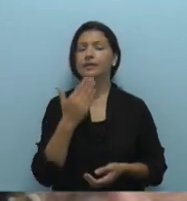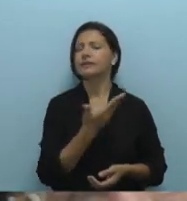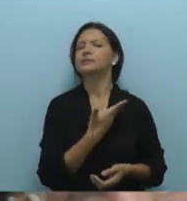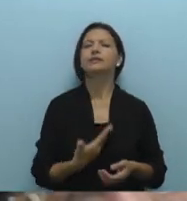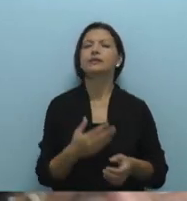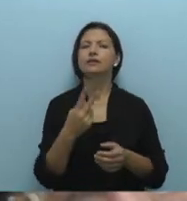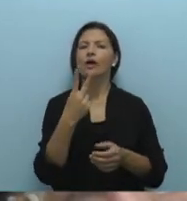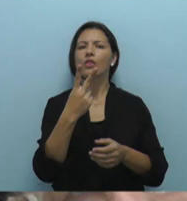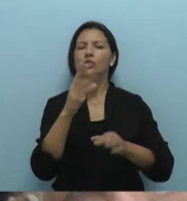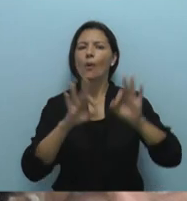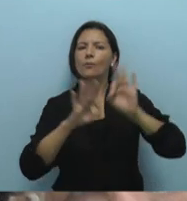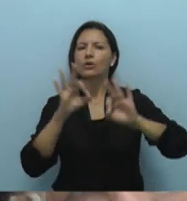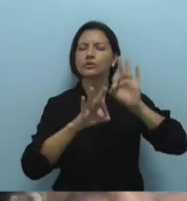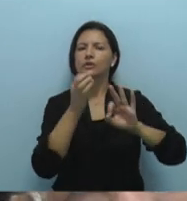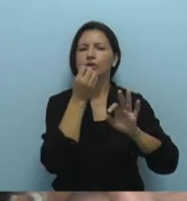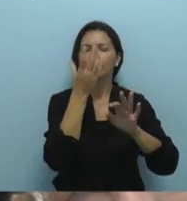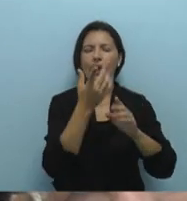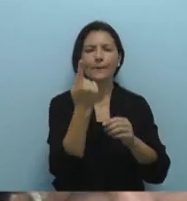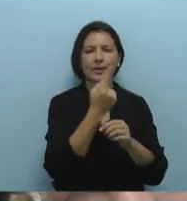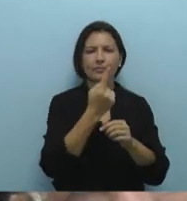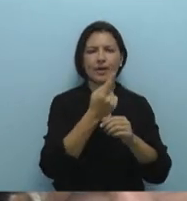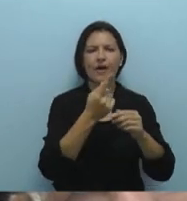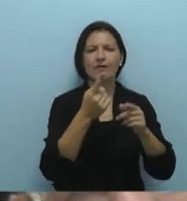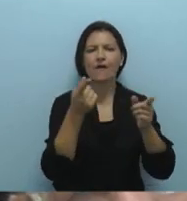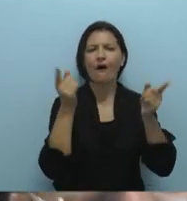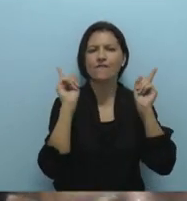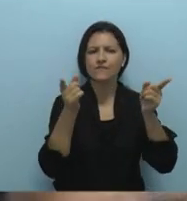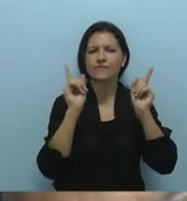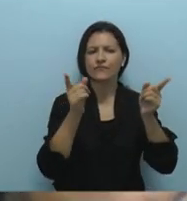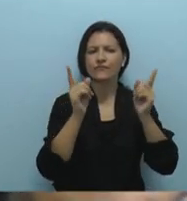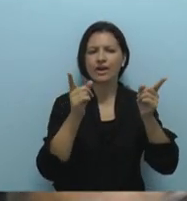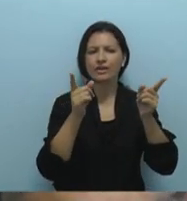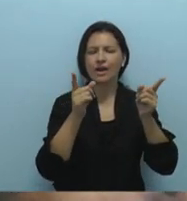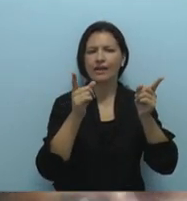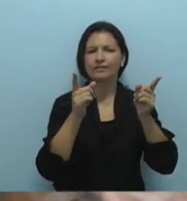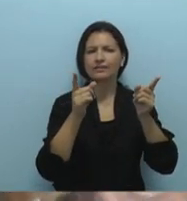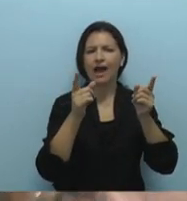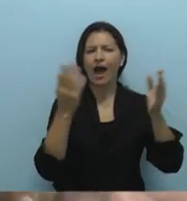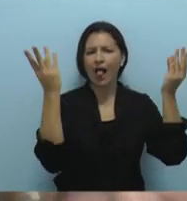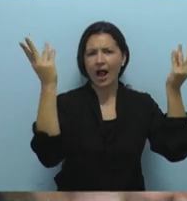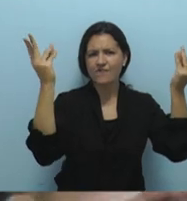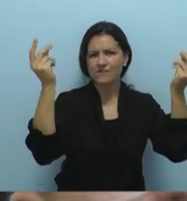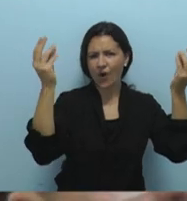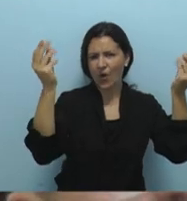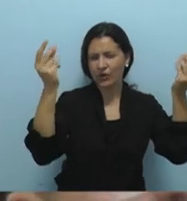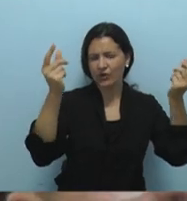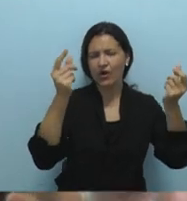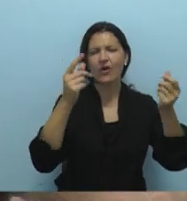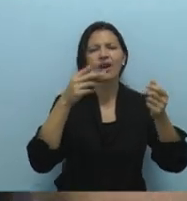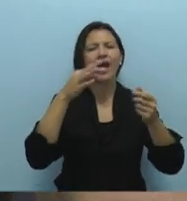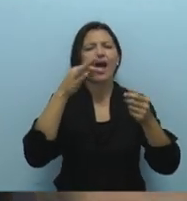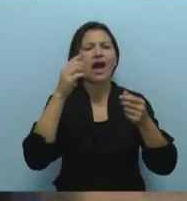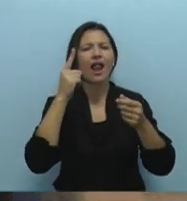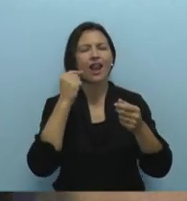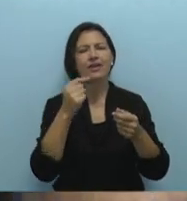de interés. Uno, la fiesta tradicional que realiza la Asociación Civil Fortín Amanecer los días 2 y 13 de octubre